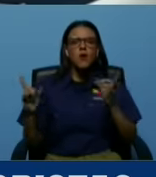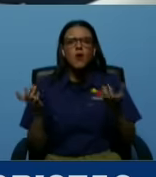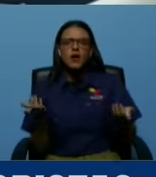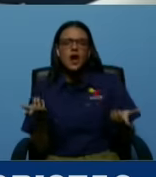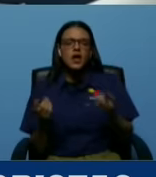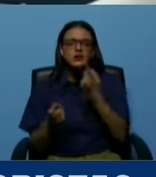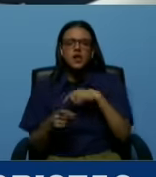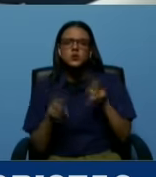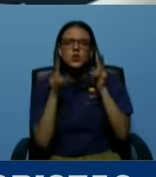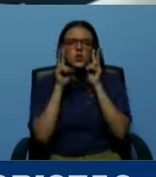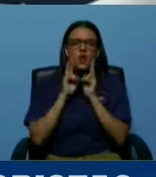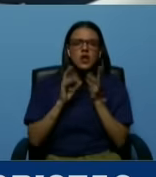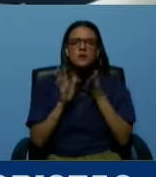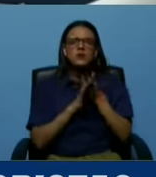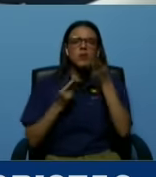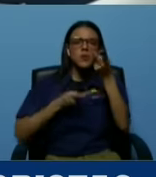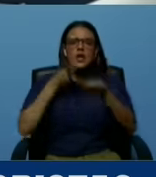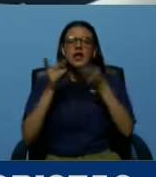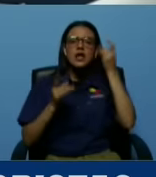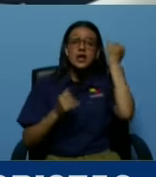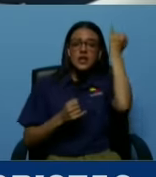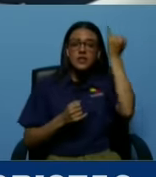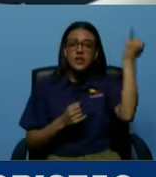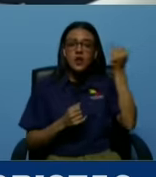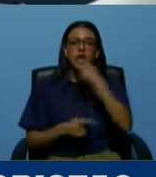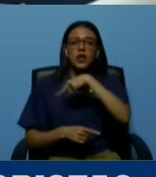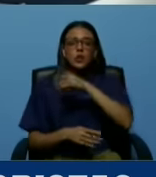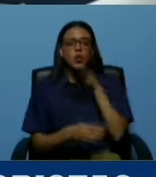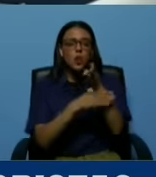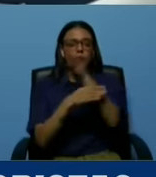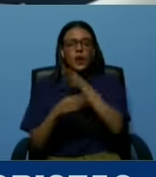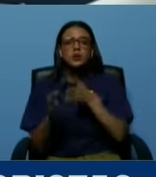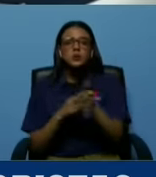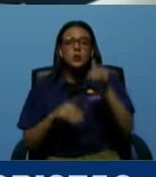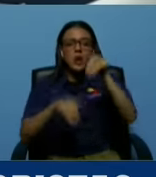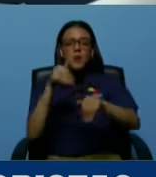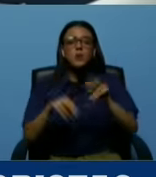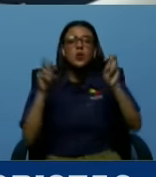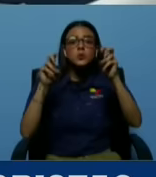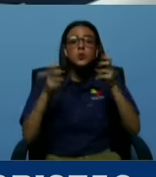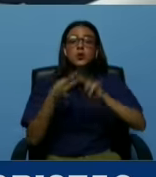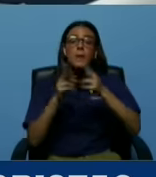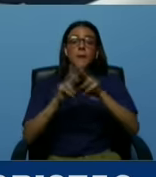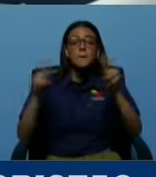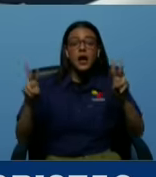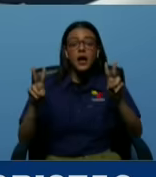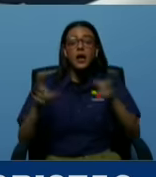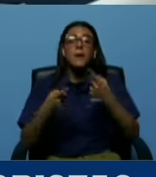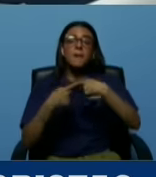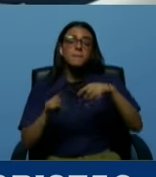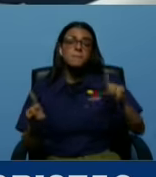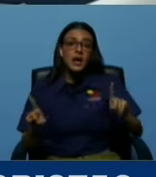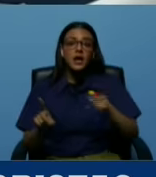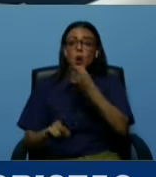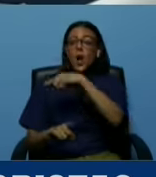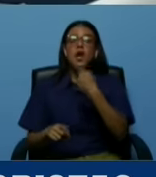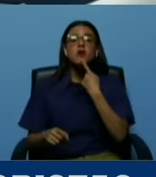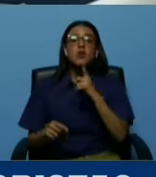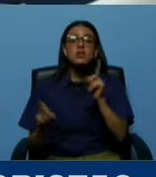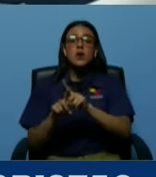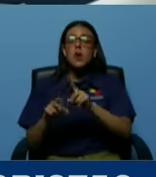independientemente de su ideología política, asistió a votar de manera pacífica, pero que ya se deslindó de estas acciones. Yo quiero destacar